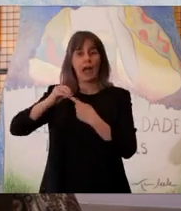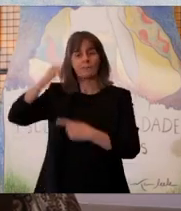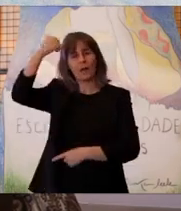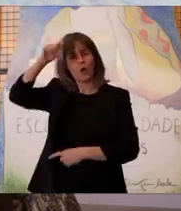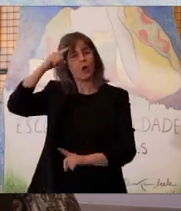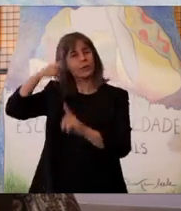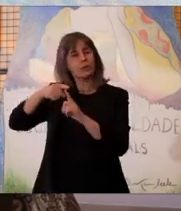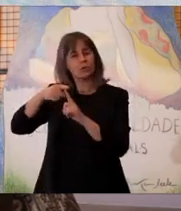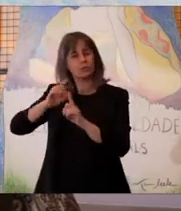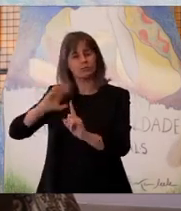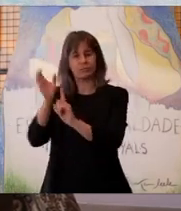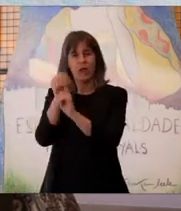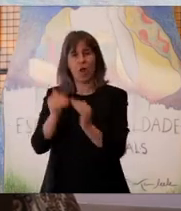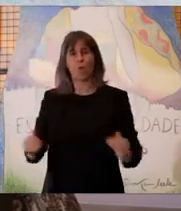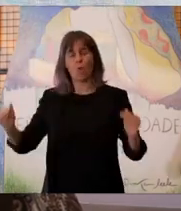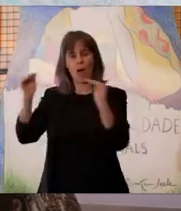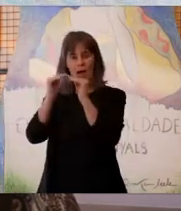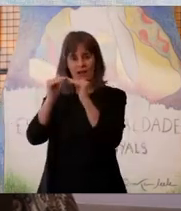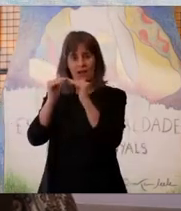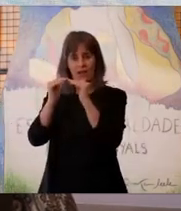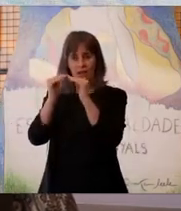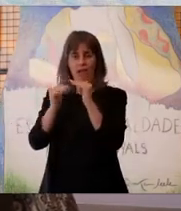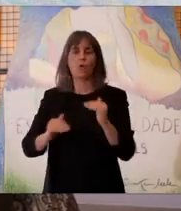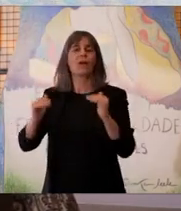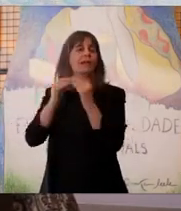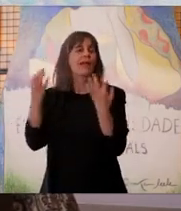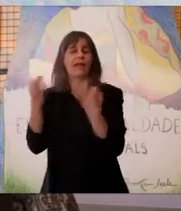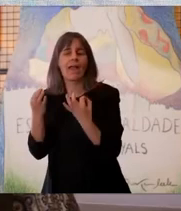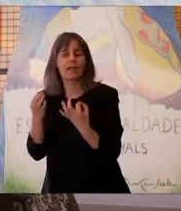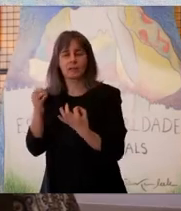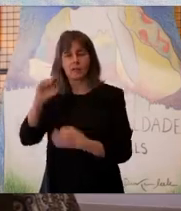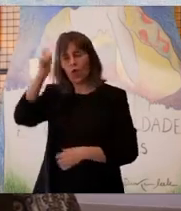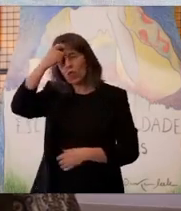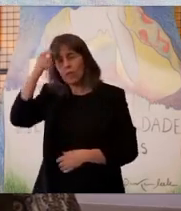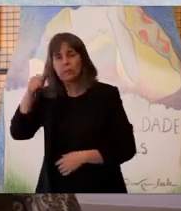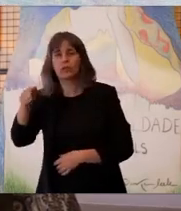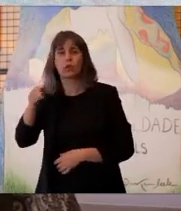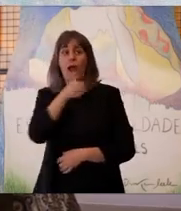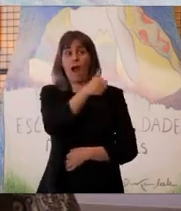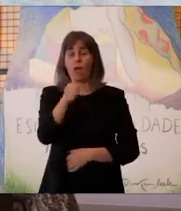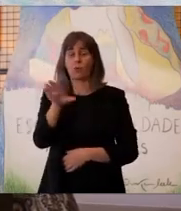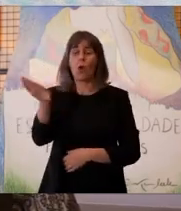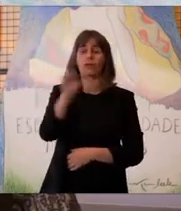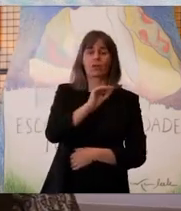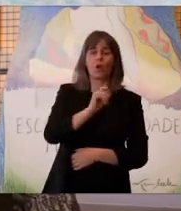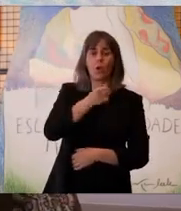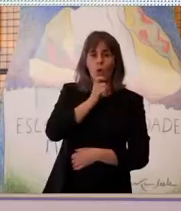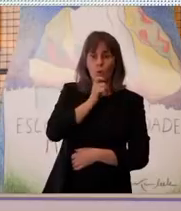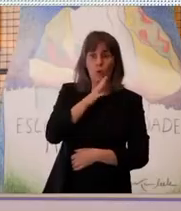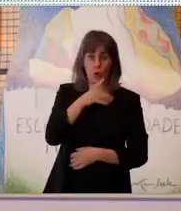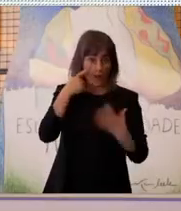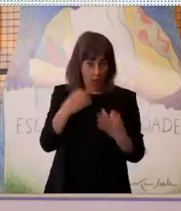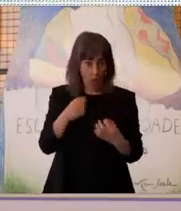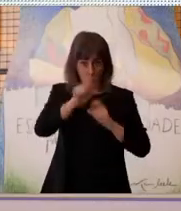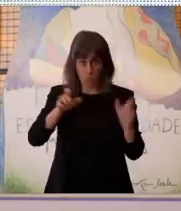igualdad o mayor igualdad que es la igualdad Cómo entendemos las diferentes mujeres la igualdad que tampoco todas lo entendemos